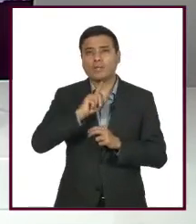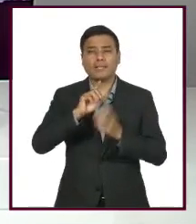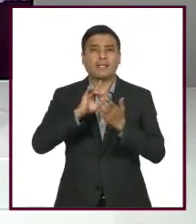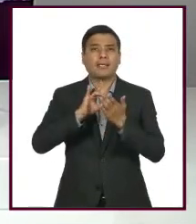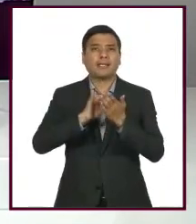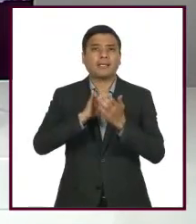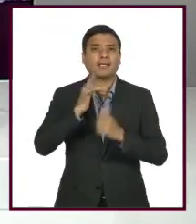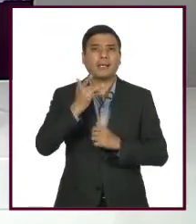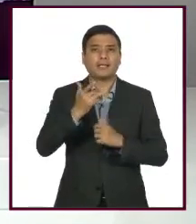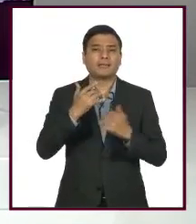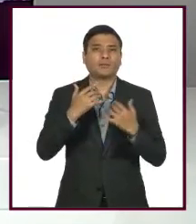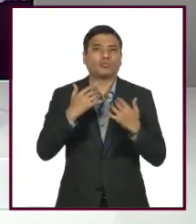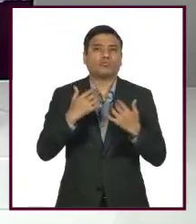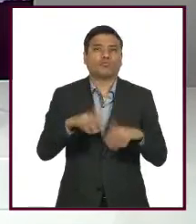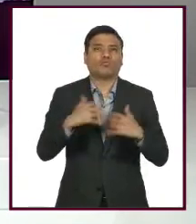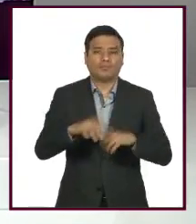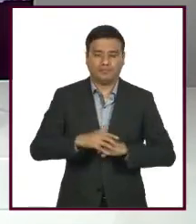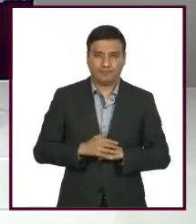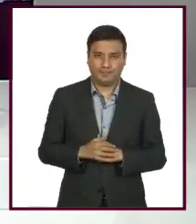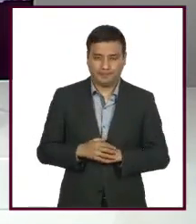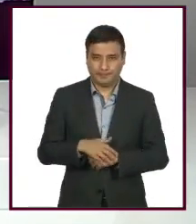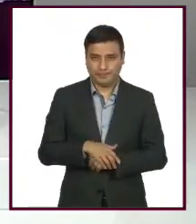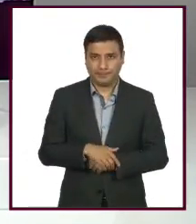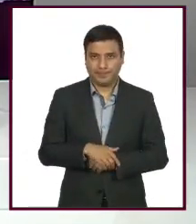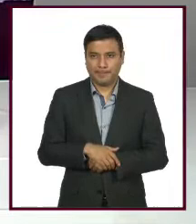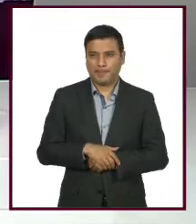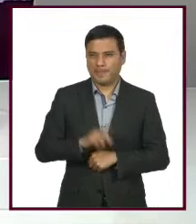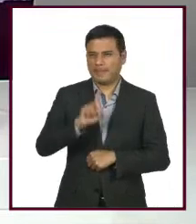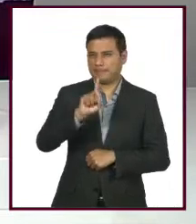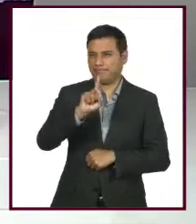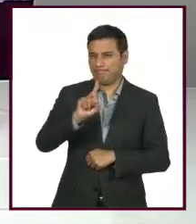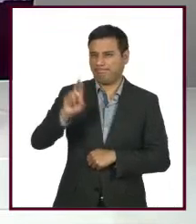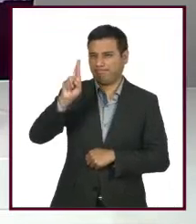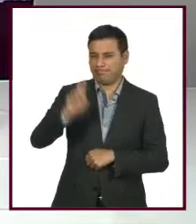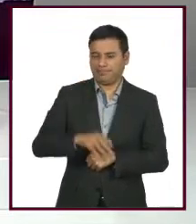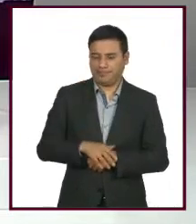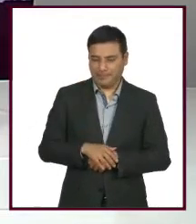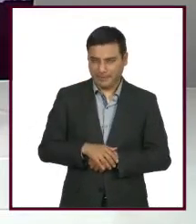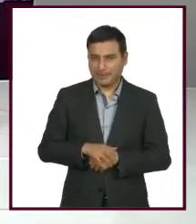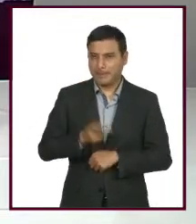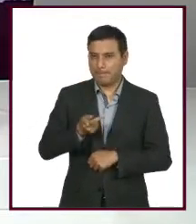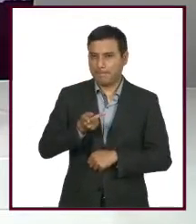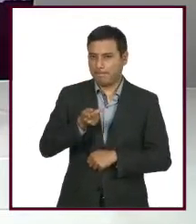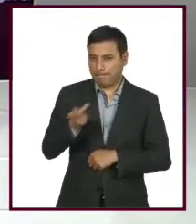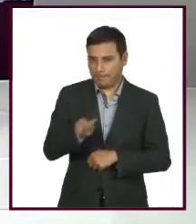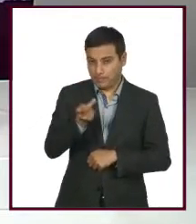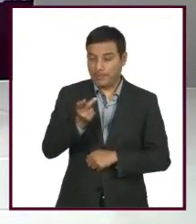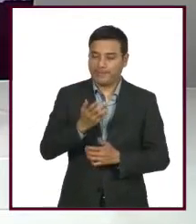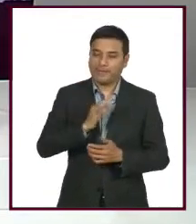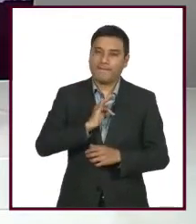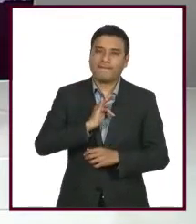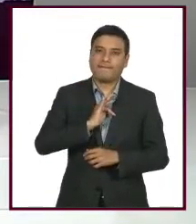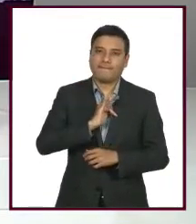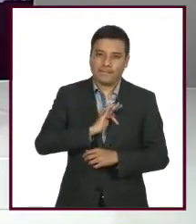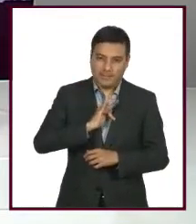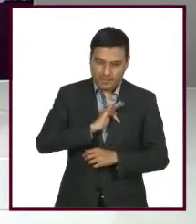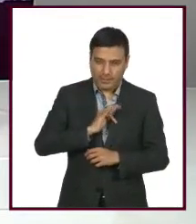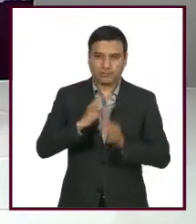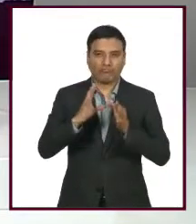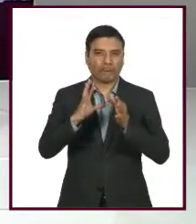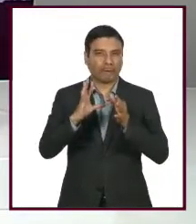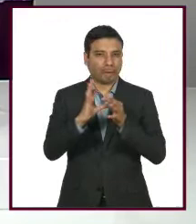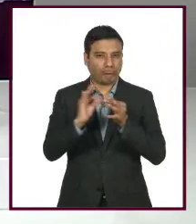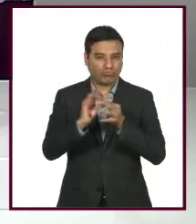porque nos hacen llegar sus comentarios. Doctor, Eida Guevara comenta, bueno, felicidades, excelente información, de mucha